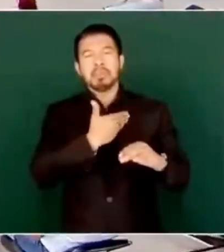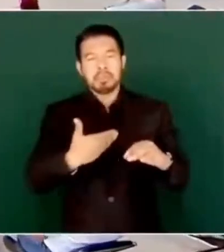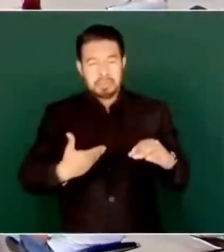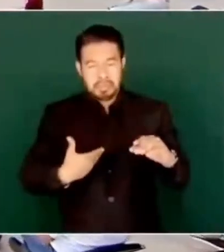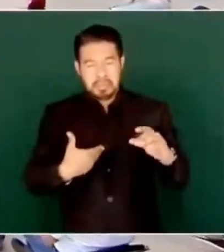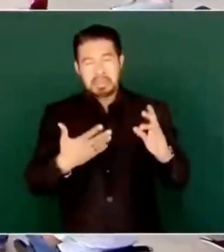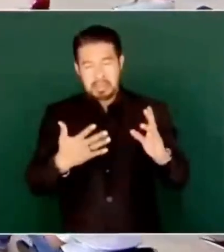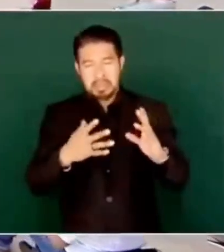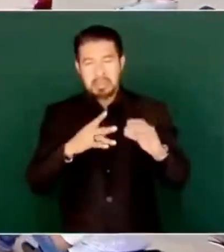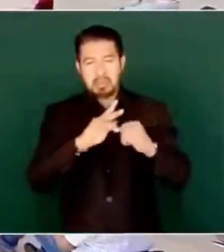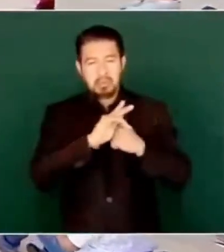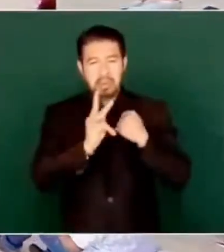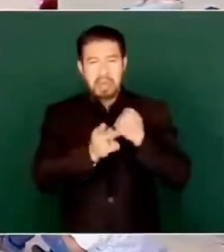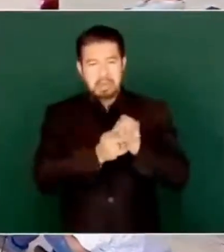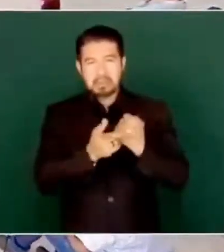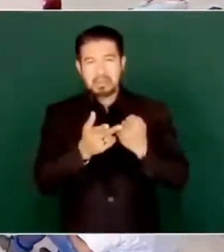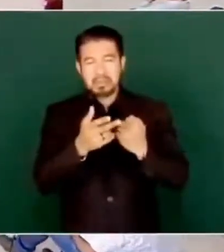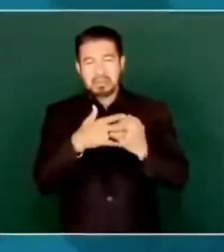Pero de repente